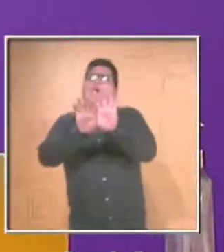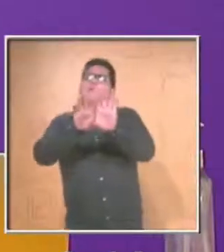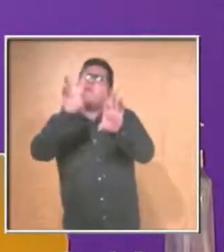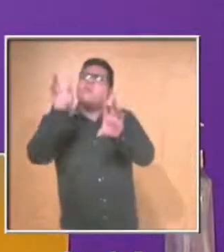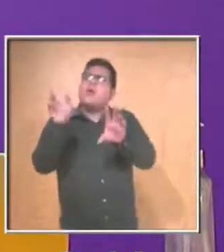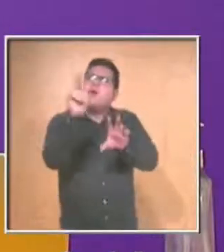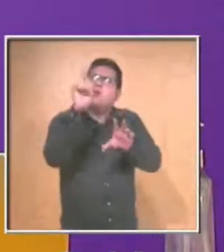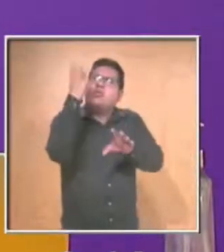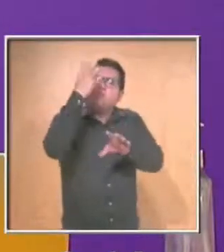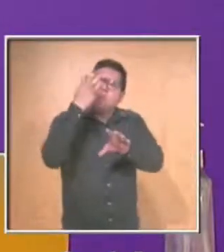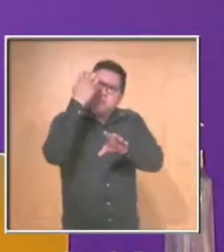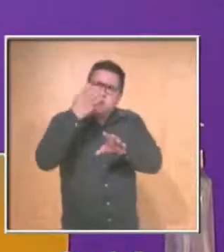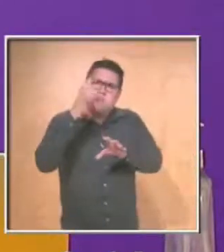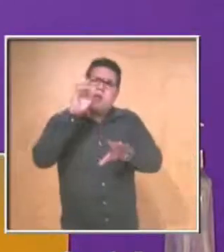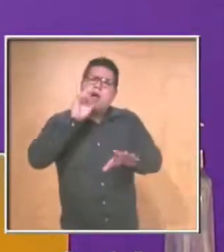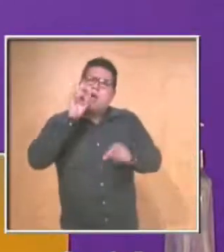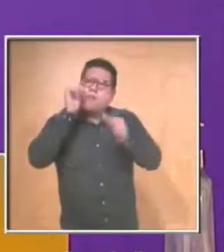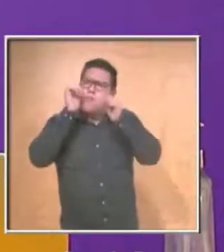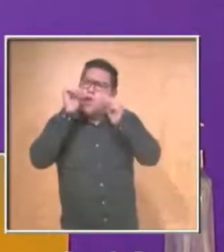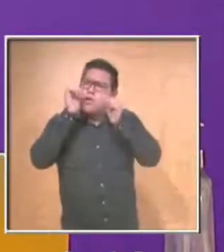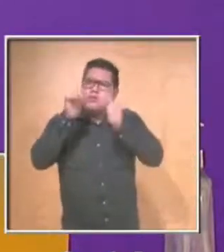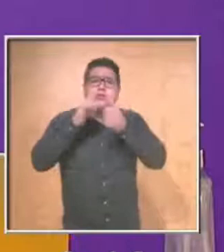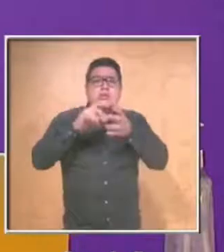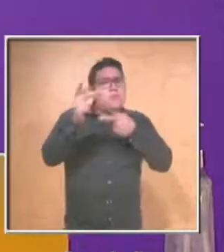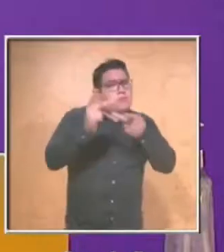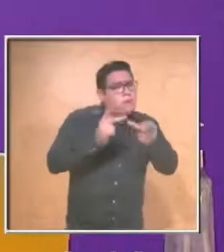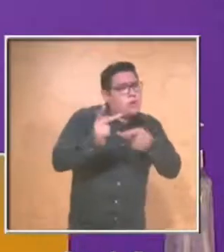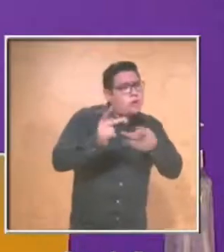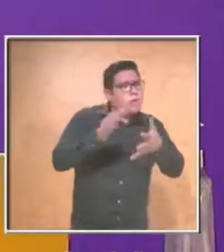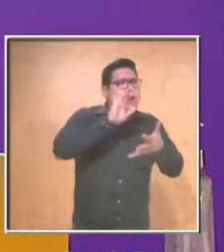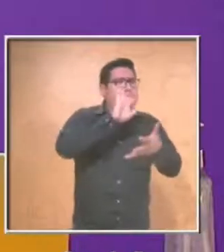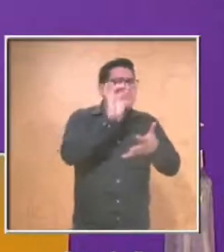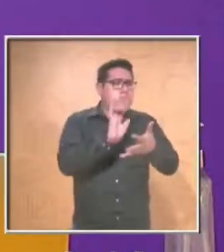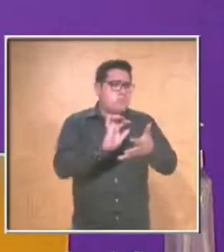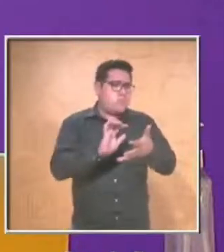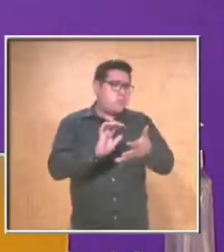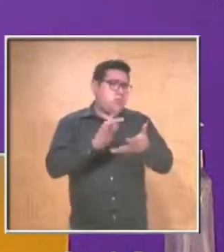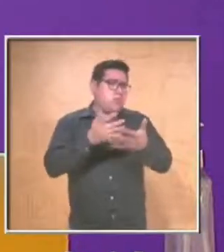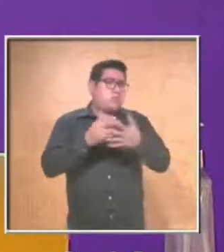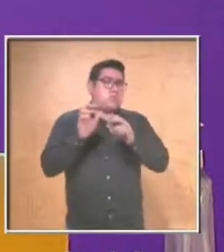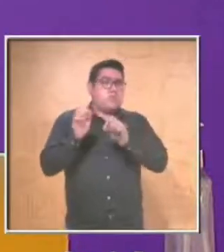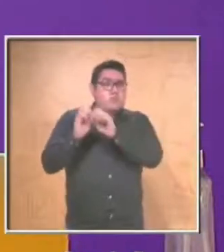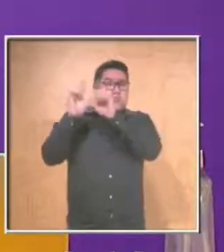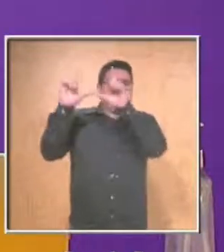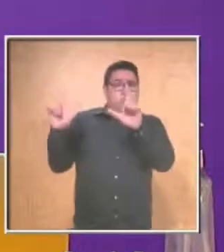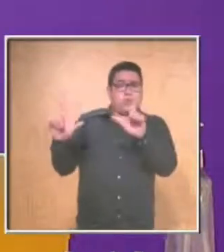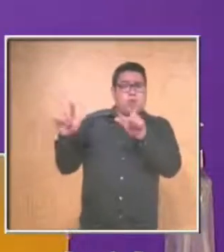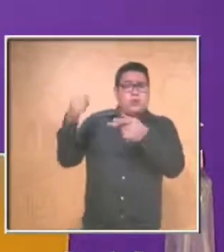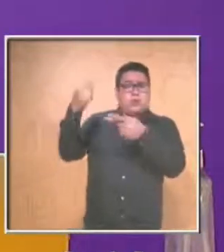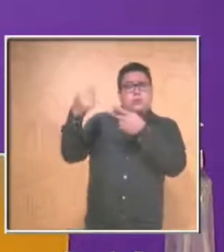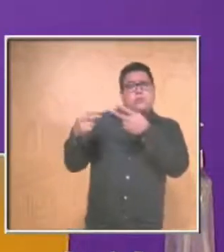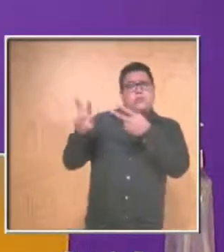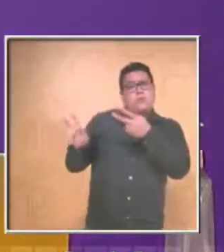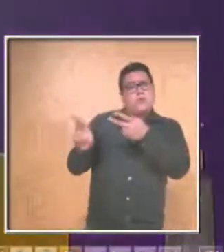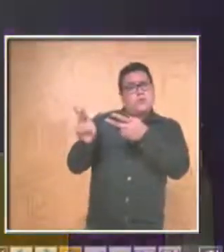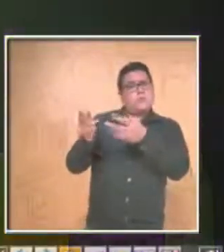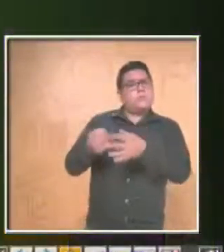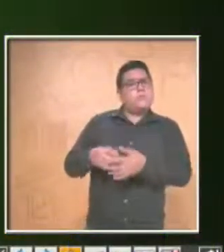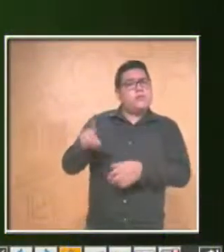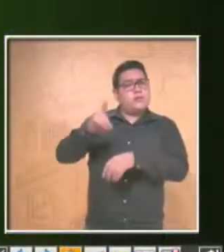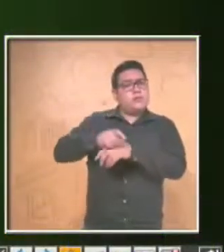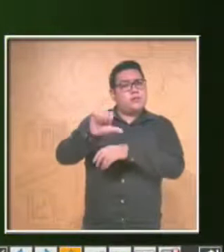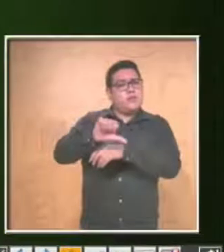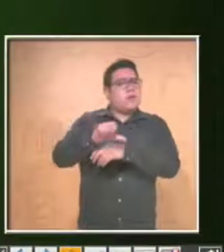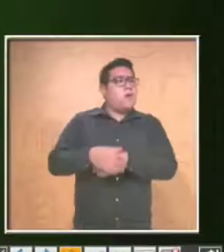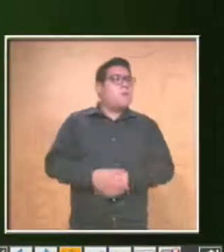estuvieras pendiente de ellas y te prepararas en cuanto a su lectura. Voy a poner en pantalla los dos interrogantes que tengo para ti el día de hoy en